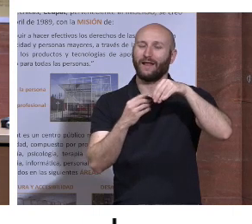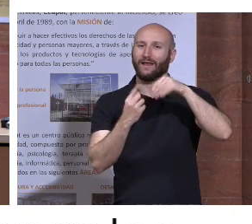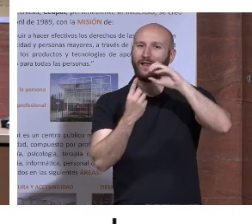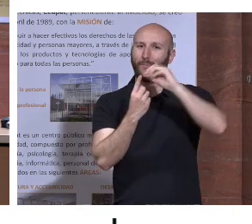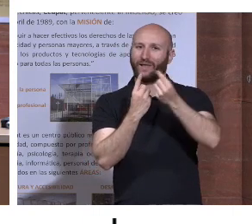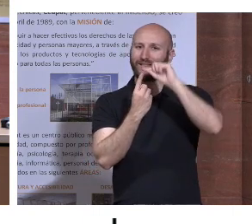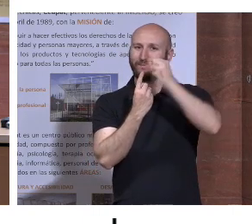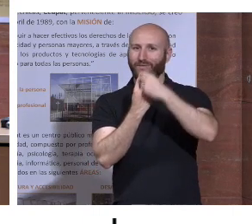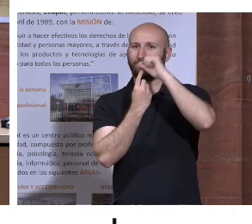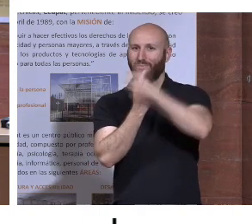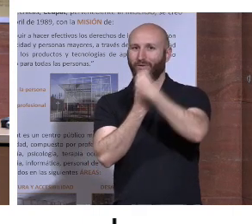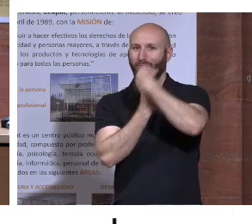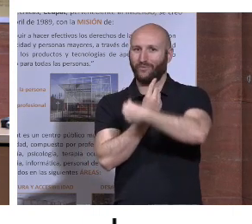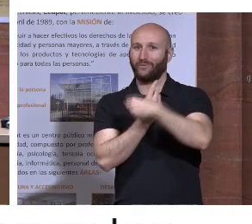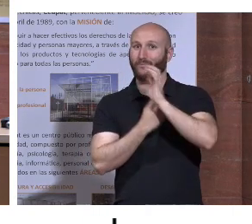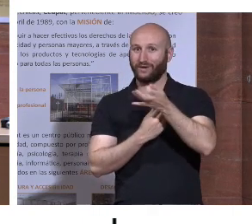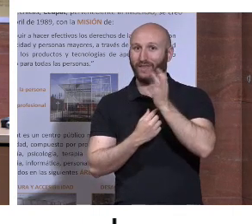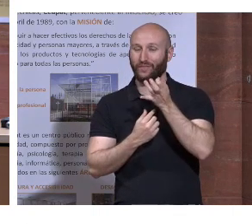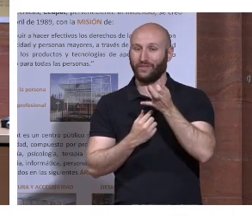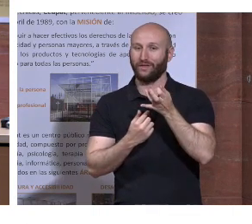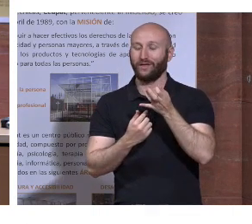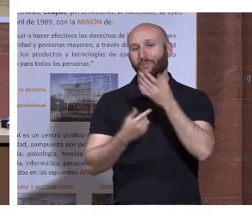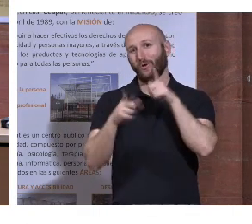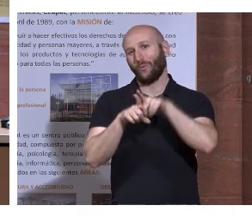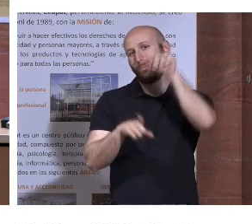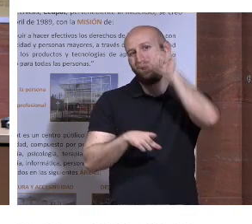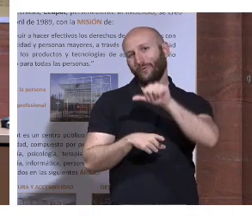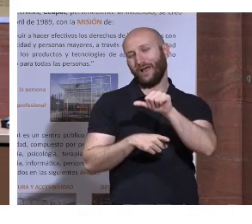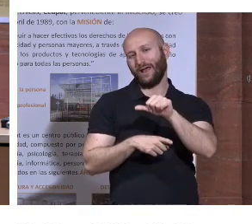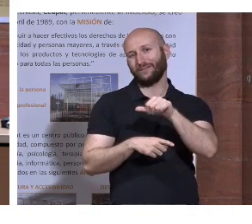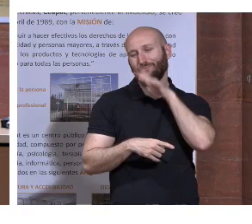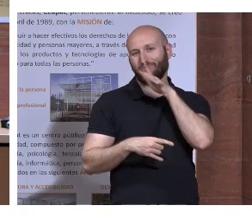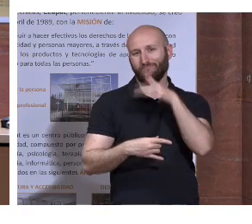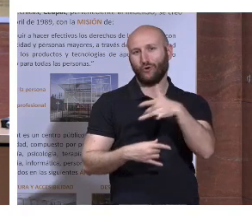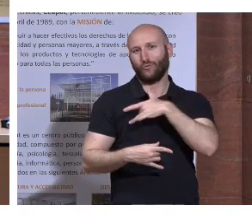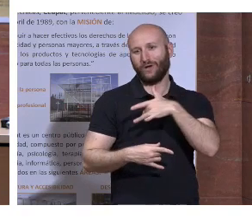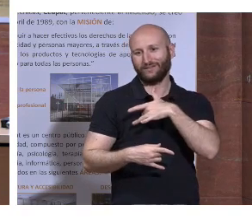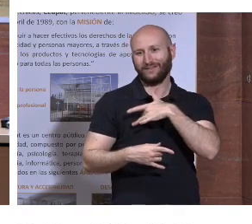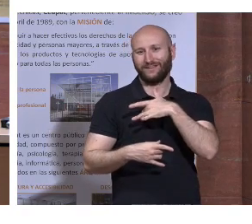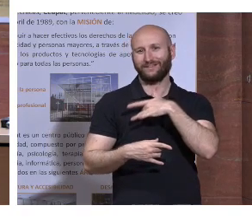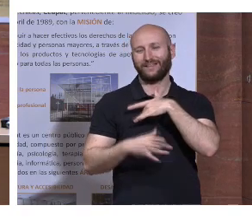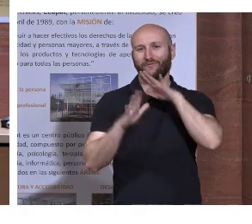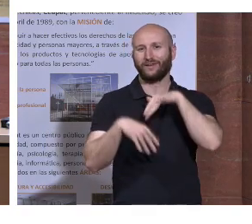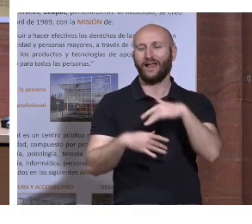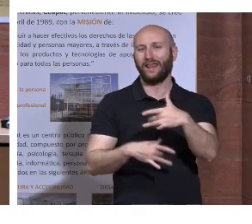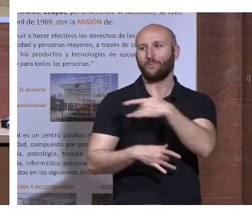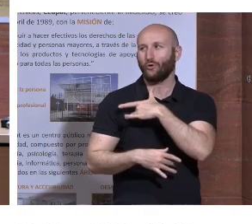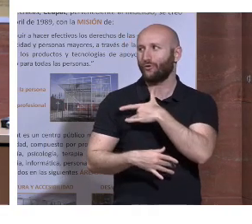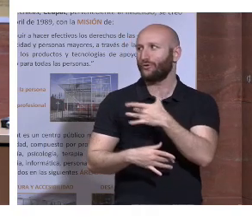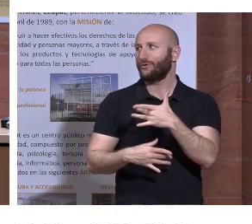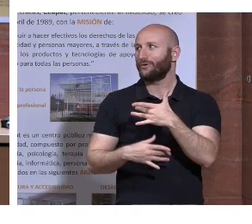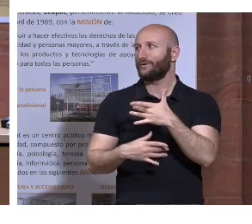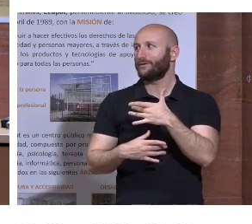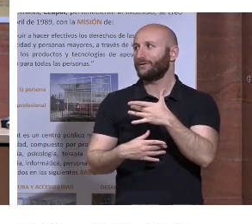pétalos, verdad? Que son las películas románticas de amor. Dicen, me quiere, no me